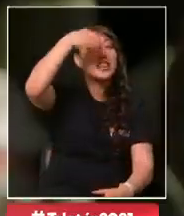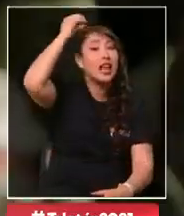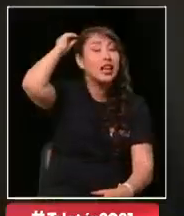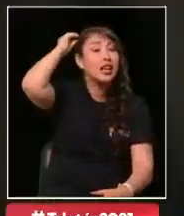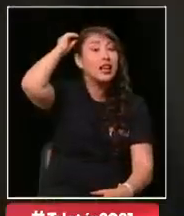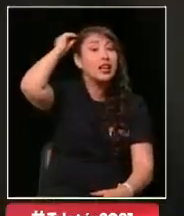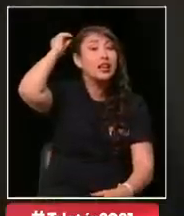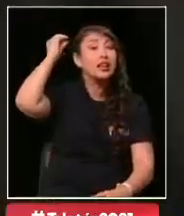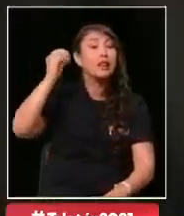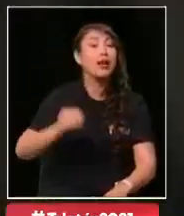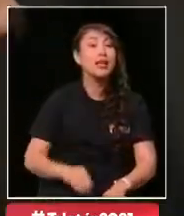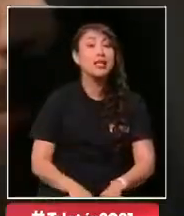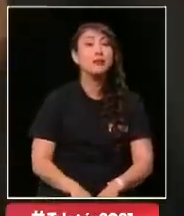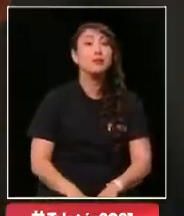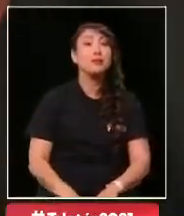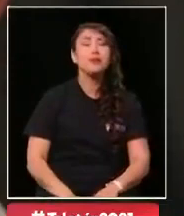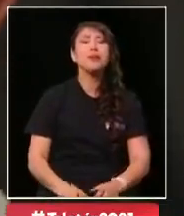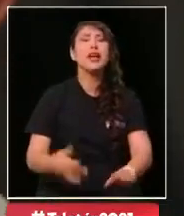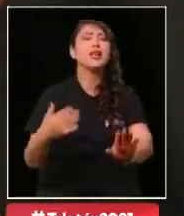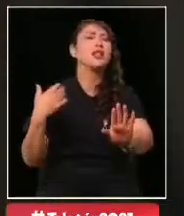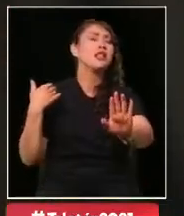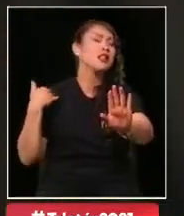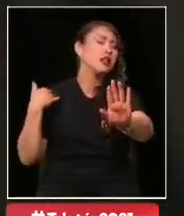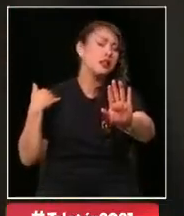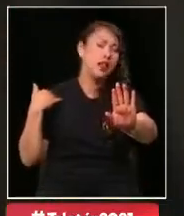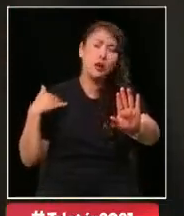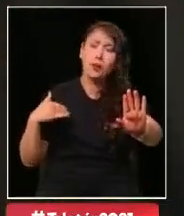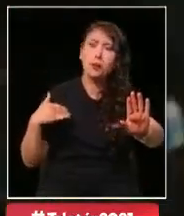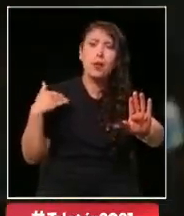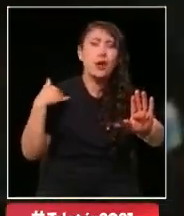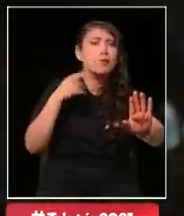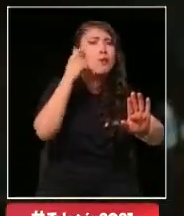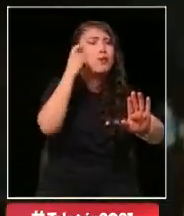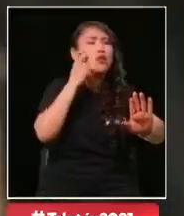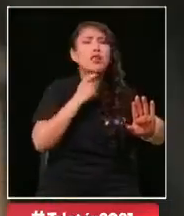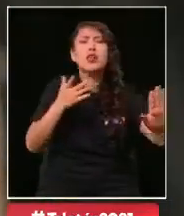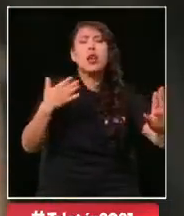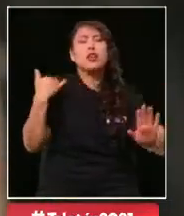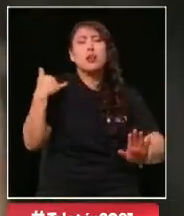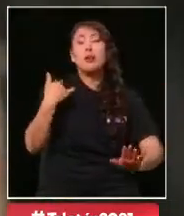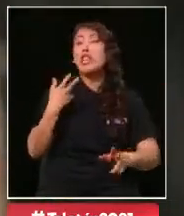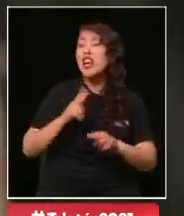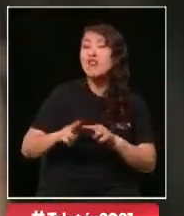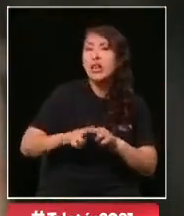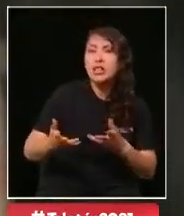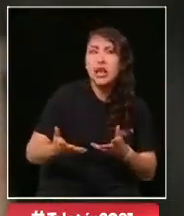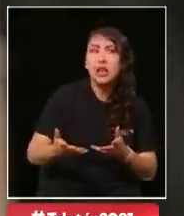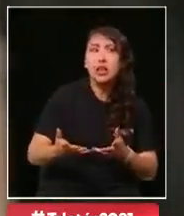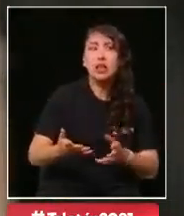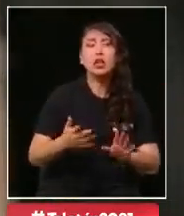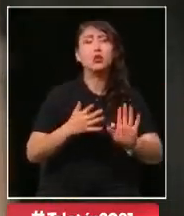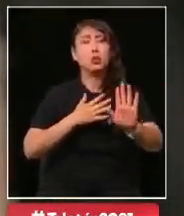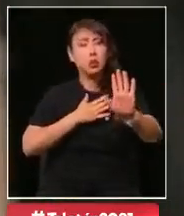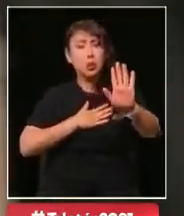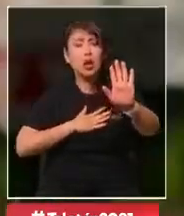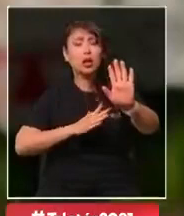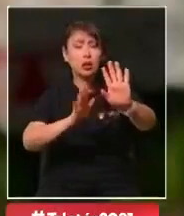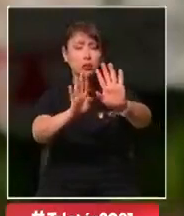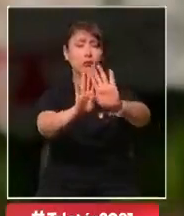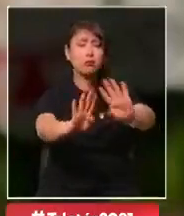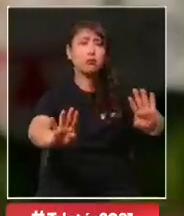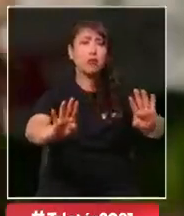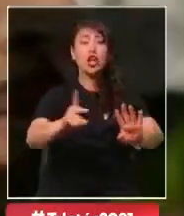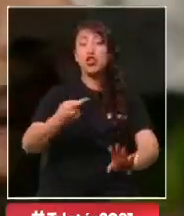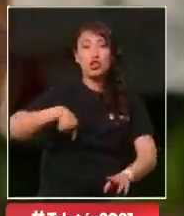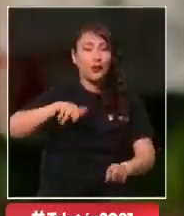si don Francisco me lo pidió. Me da lo mismo lo que diga don Francisco. ¿Y qué van a hacer? Tú te quieres y quédate tranquilo. Así que